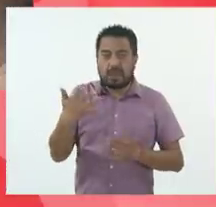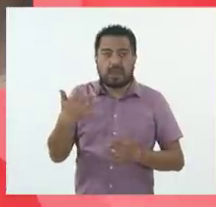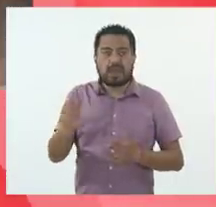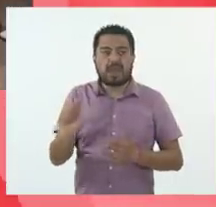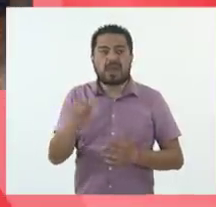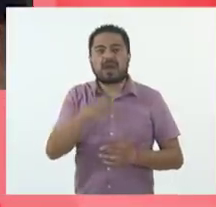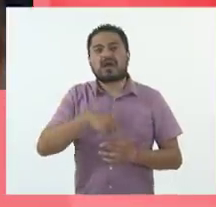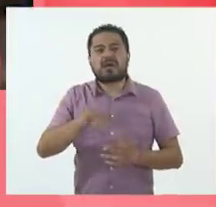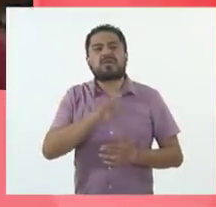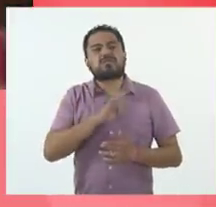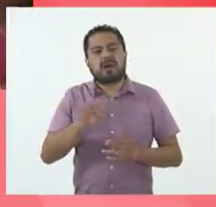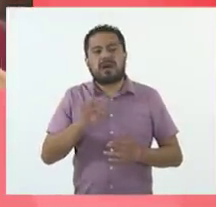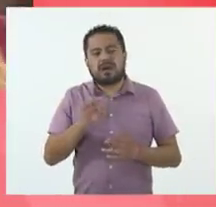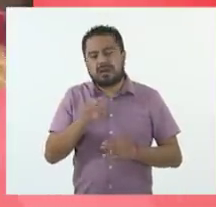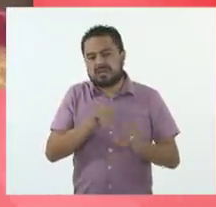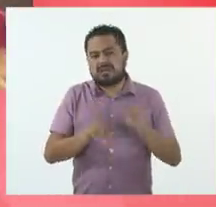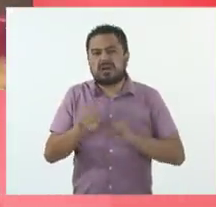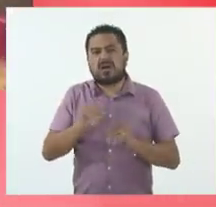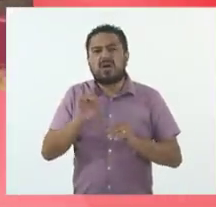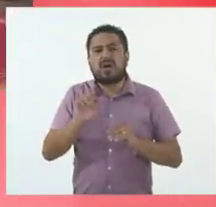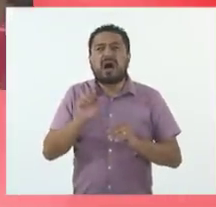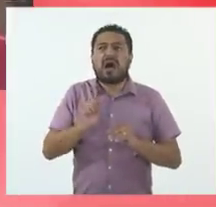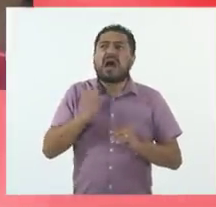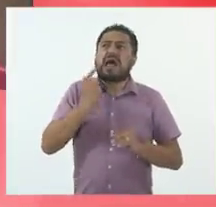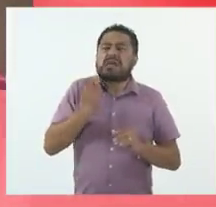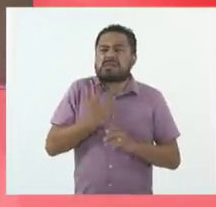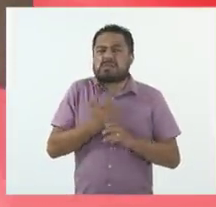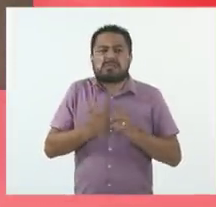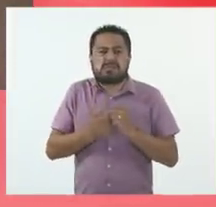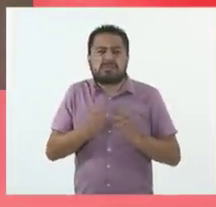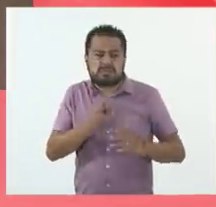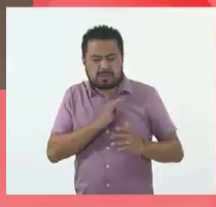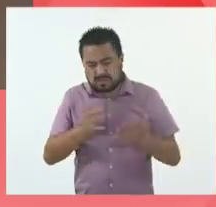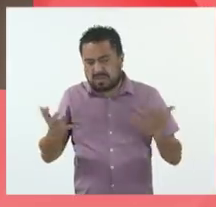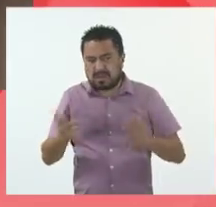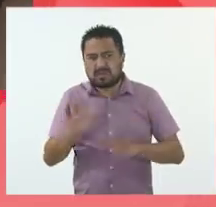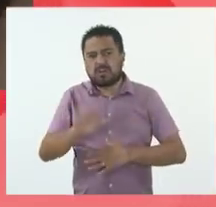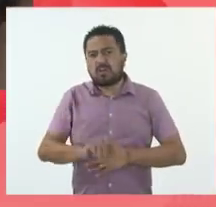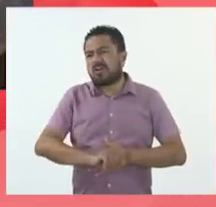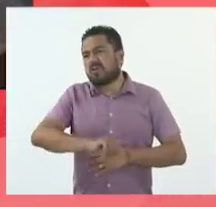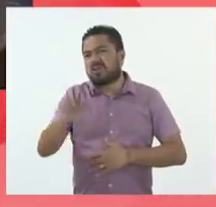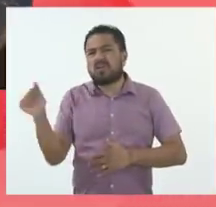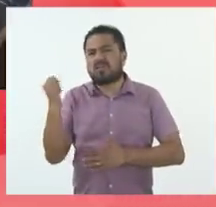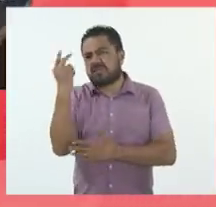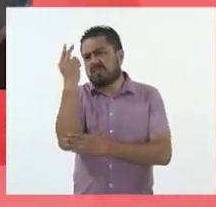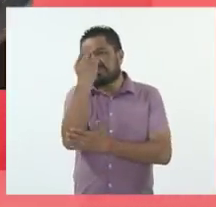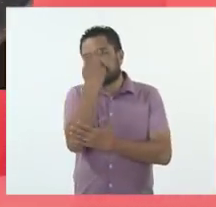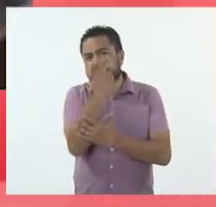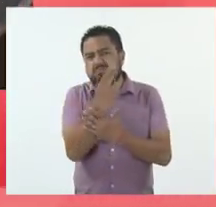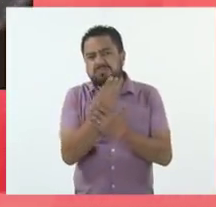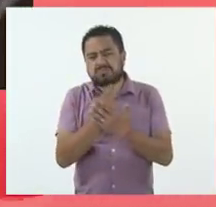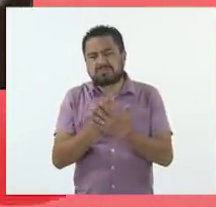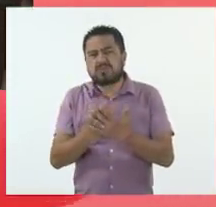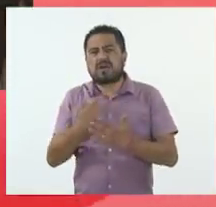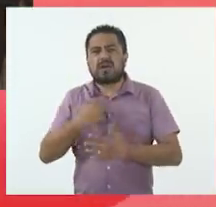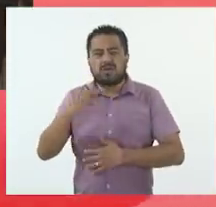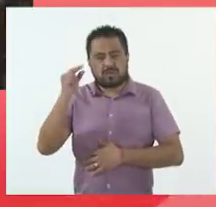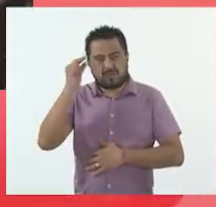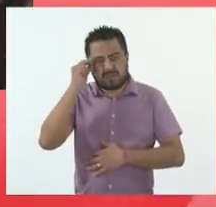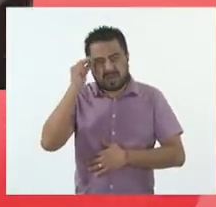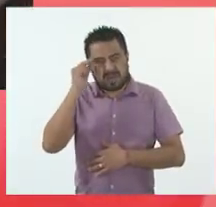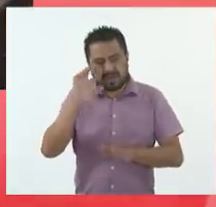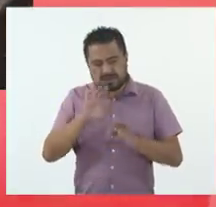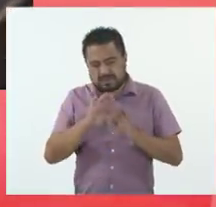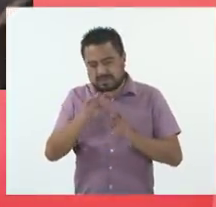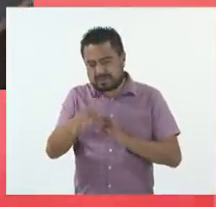que lo hilan. O para hacer otras cositas. Otros dibujitos más. Tiene cáscara de nuez,